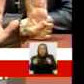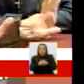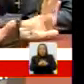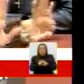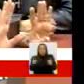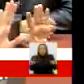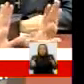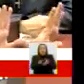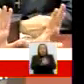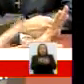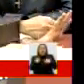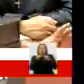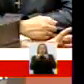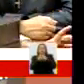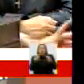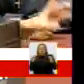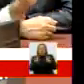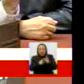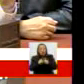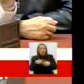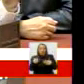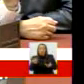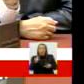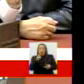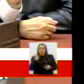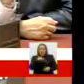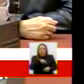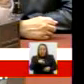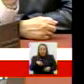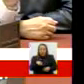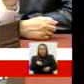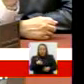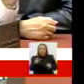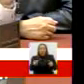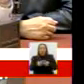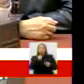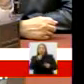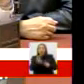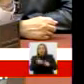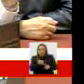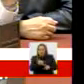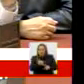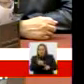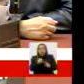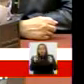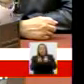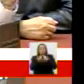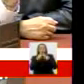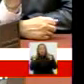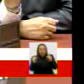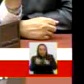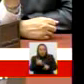quedado en el aire, que no tienen grupos parlamentarios, no pueden ser miembros, exacto, de la Junta de Portavoces, de los grupos